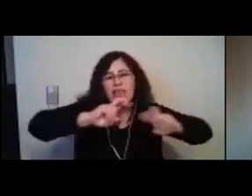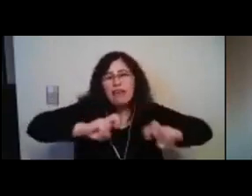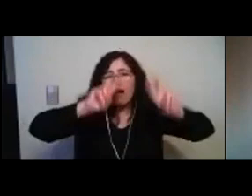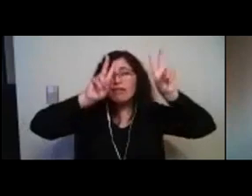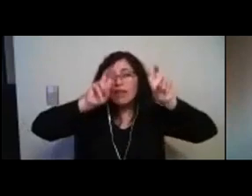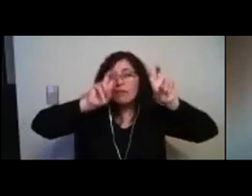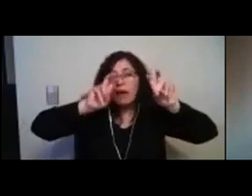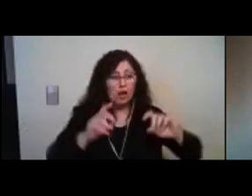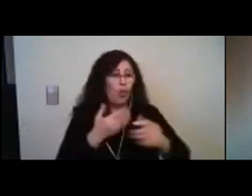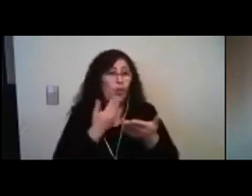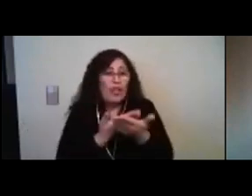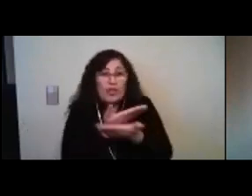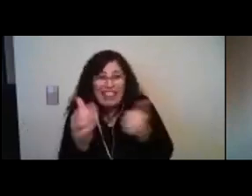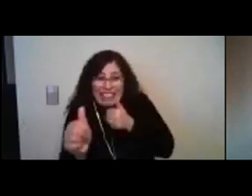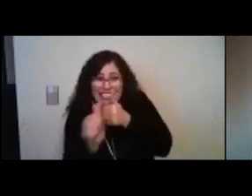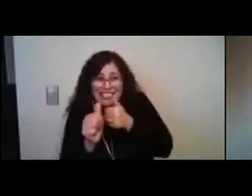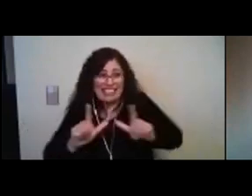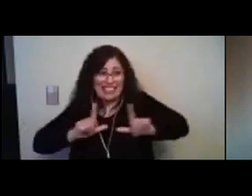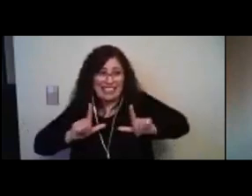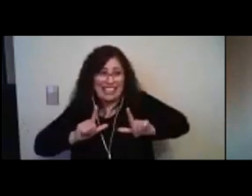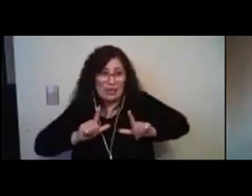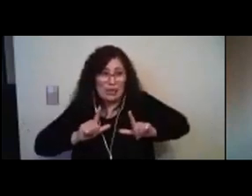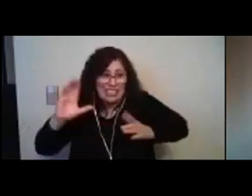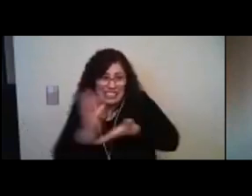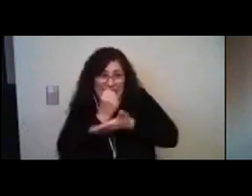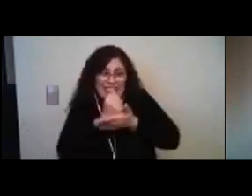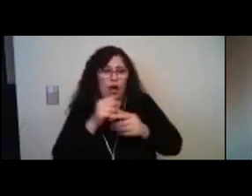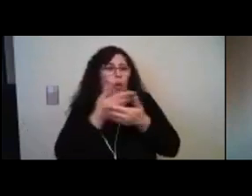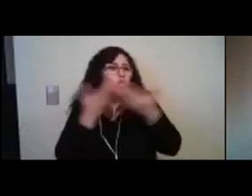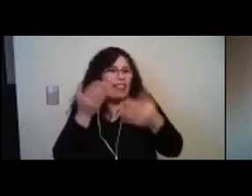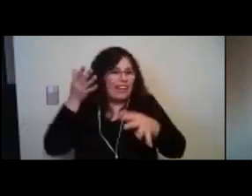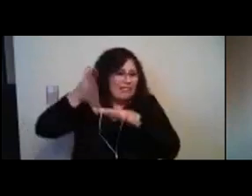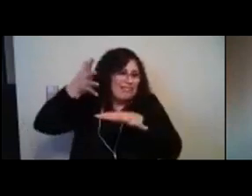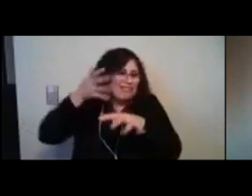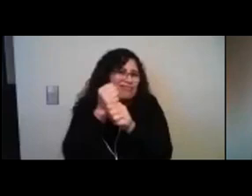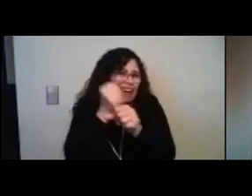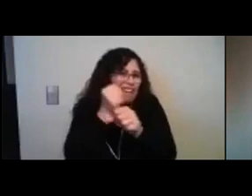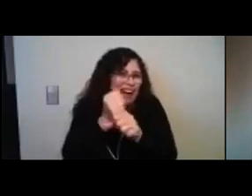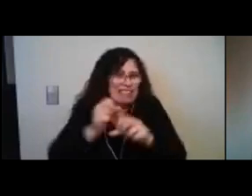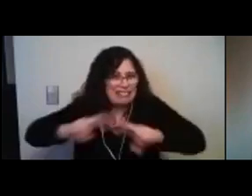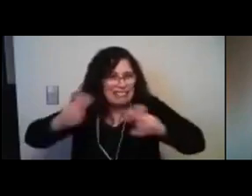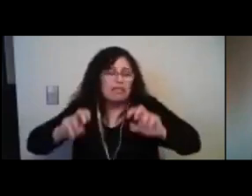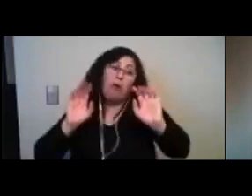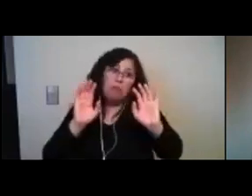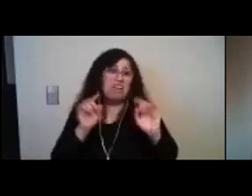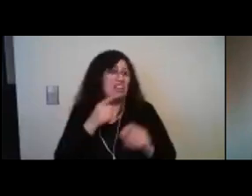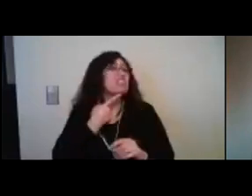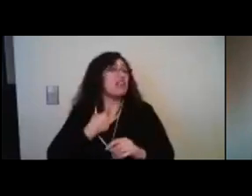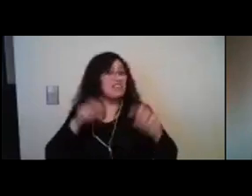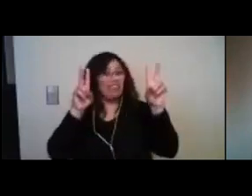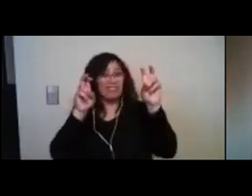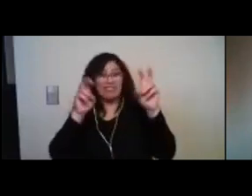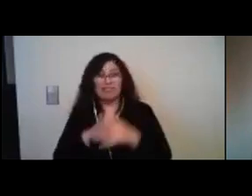es interesante, ya, cuente con mi apoyo, colaboración, si lo necesitan, ya, pero